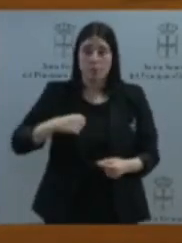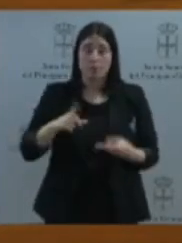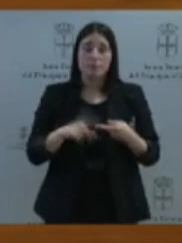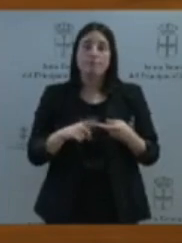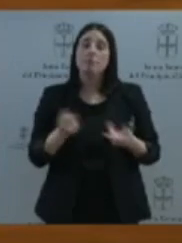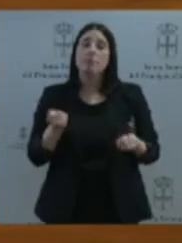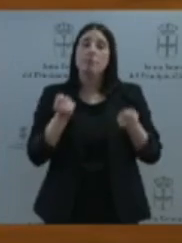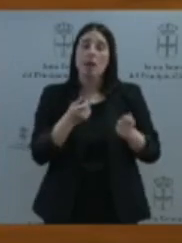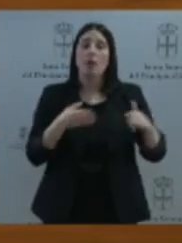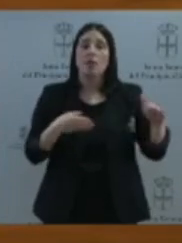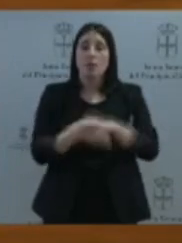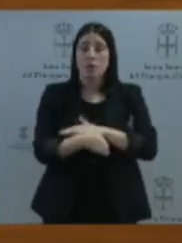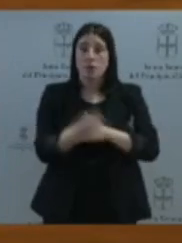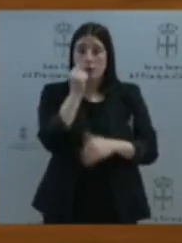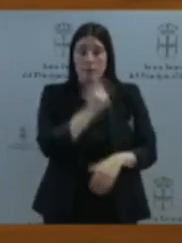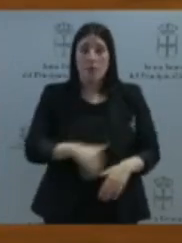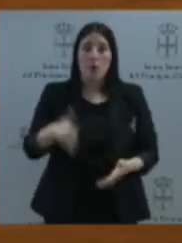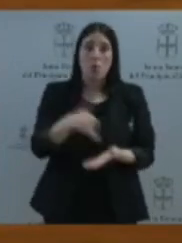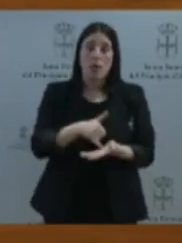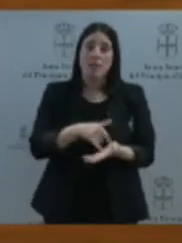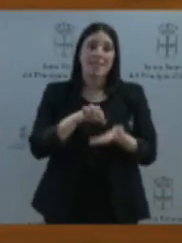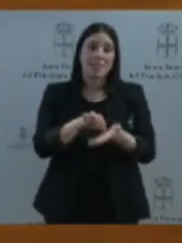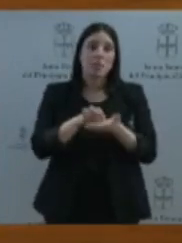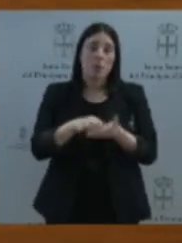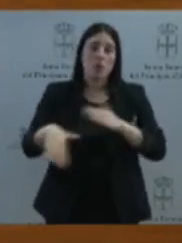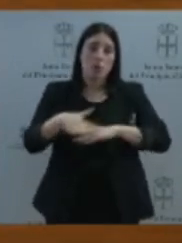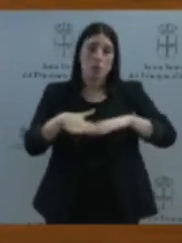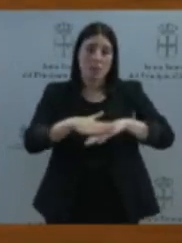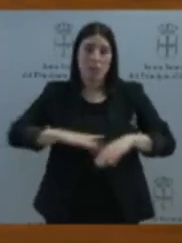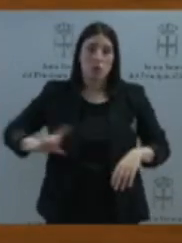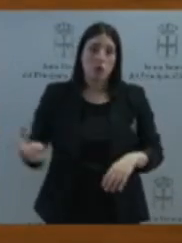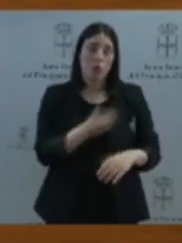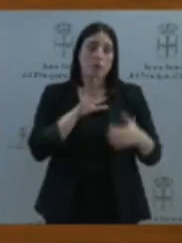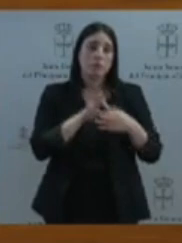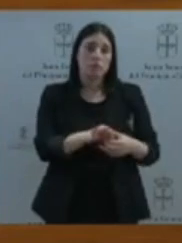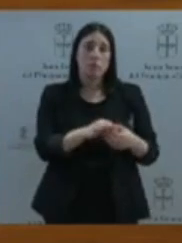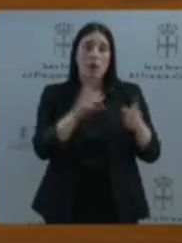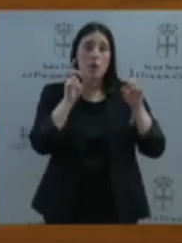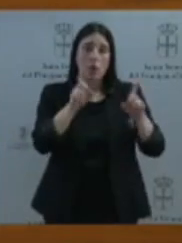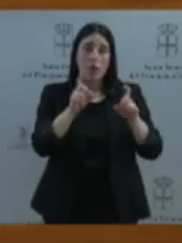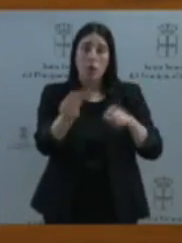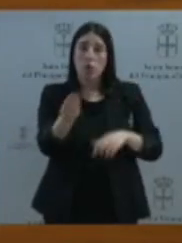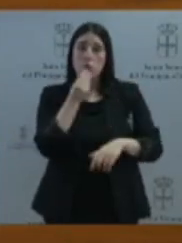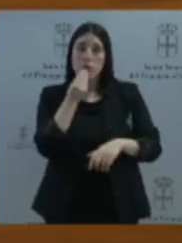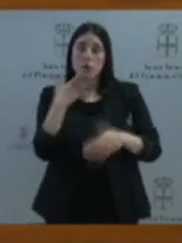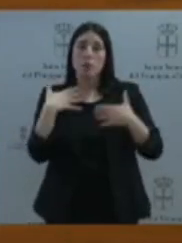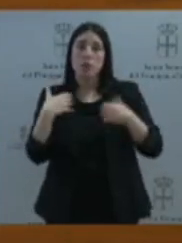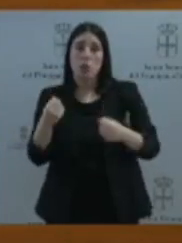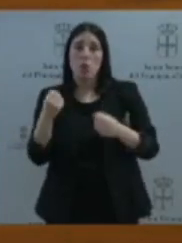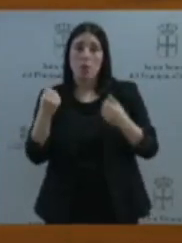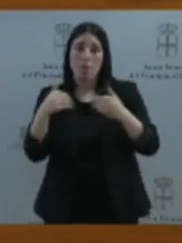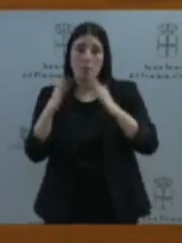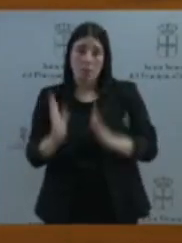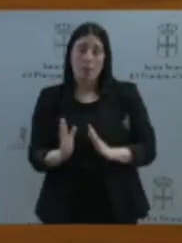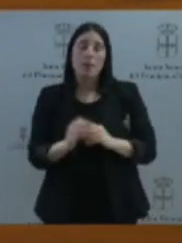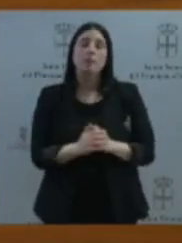todos los servicios esenciales en materia de educación, nutrición, salud y vivienda, reforzar los mecanismos y espacios